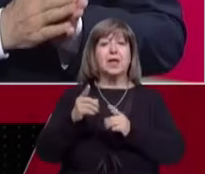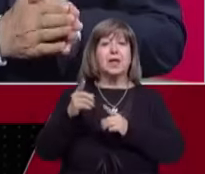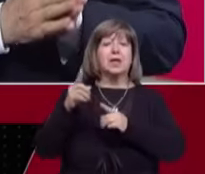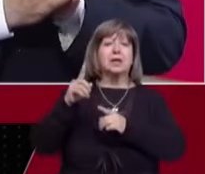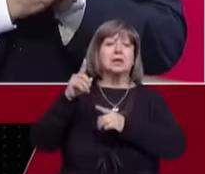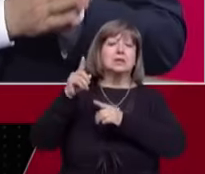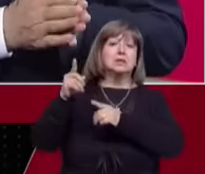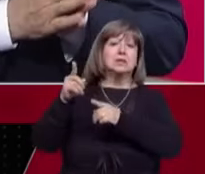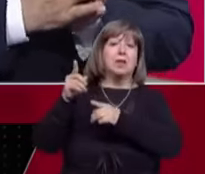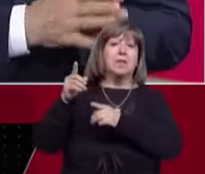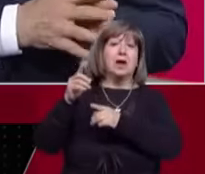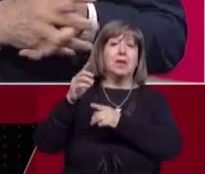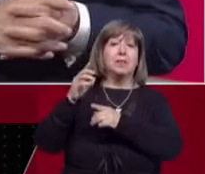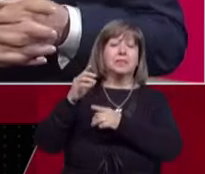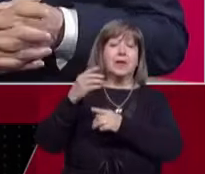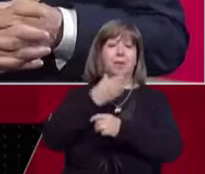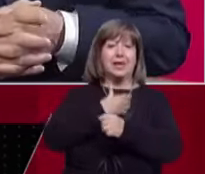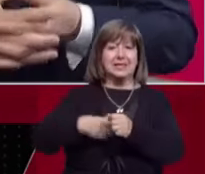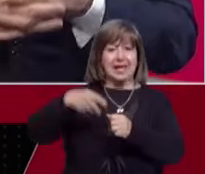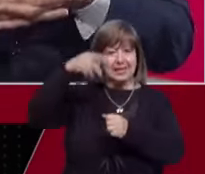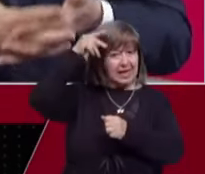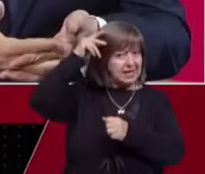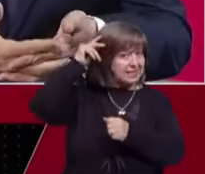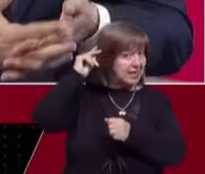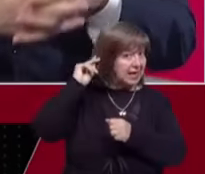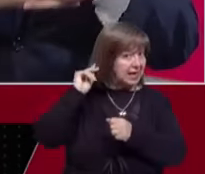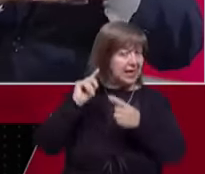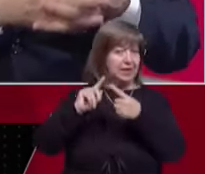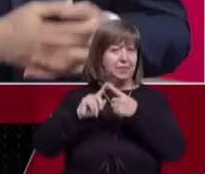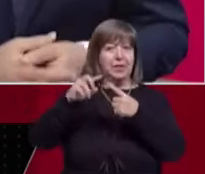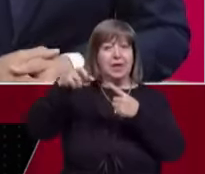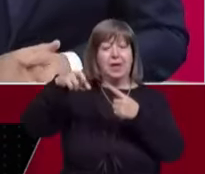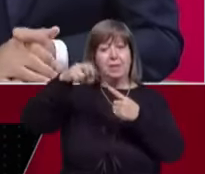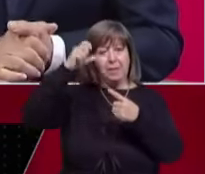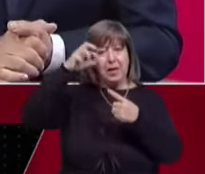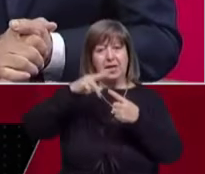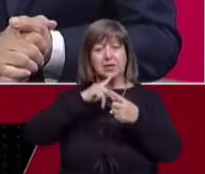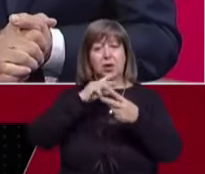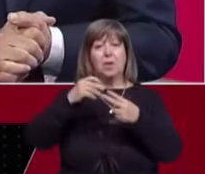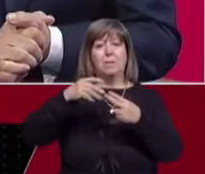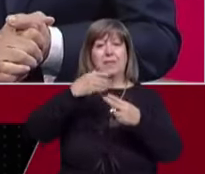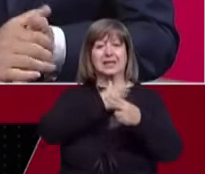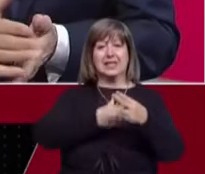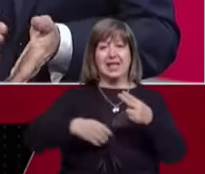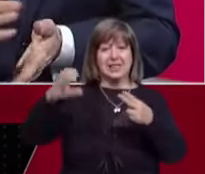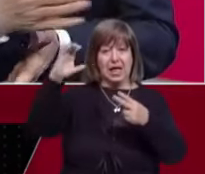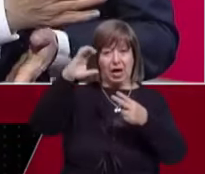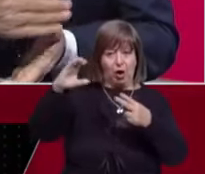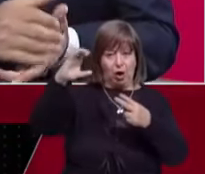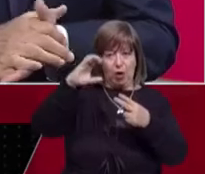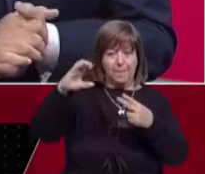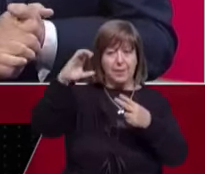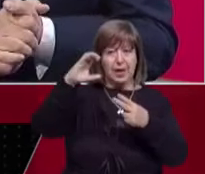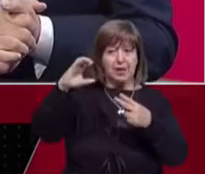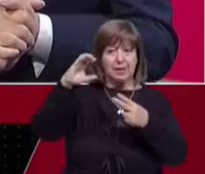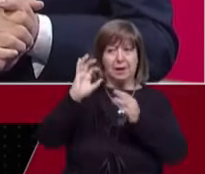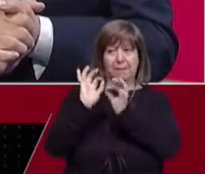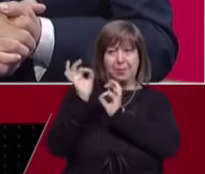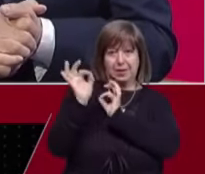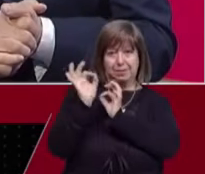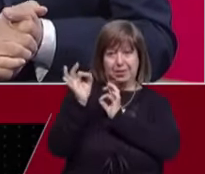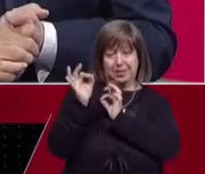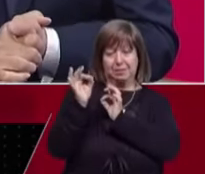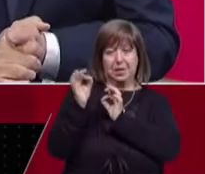Boric, un hombre de izquierda, el presidente de Chile, como Petro, también de izquierda, presidente de Colombia, país limítrofe